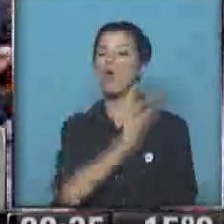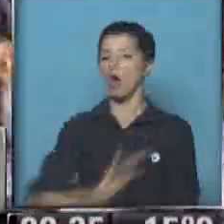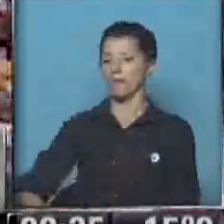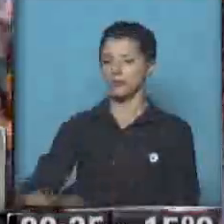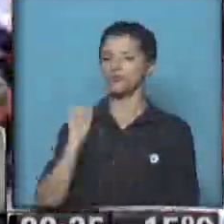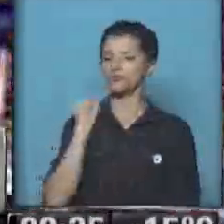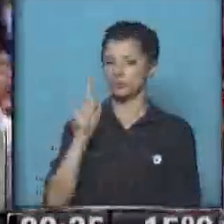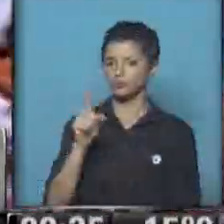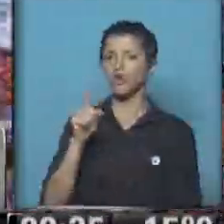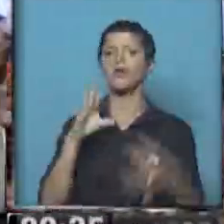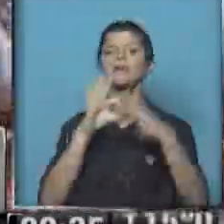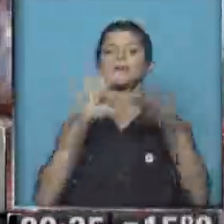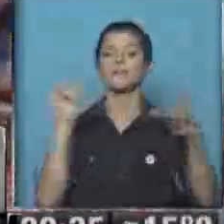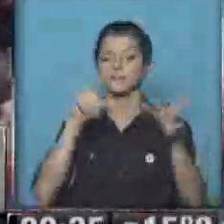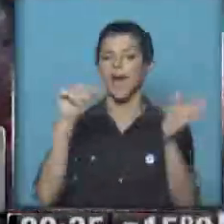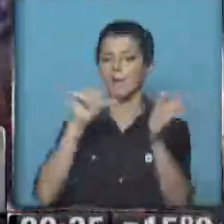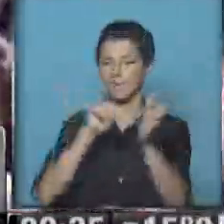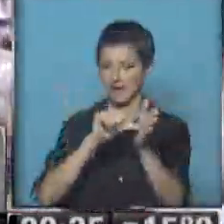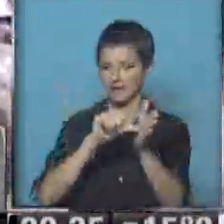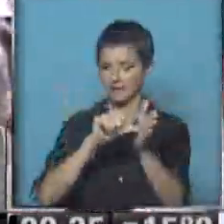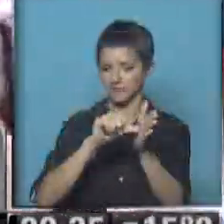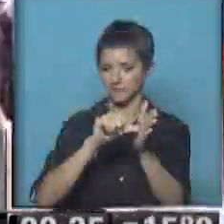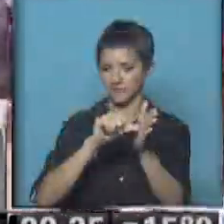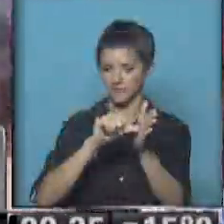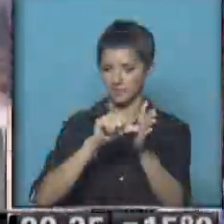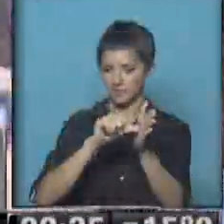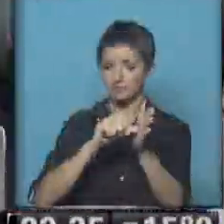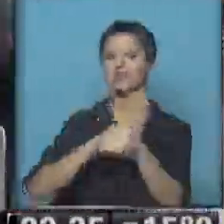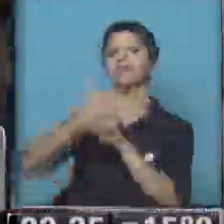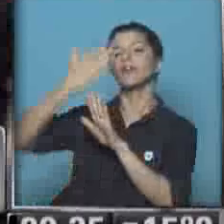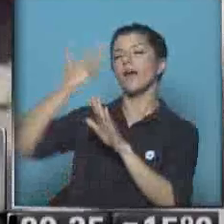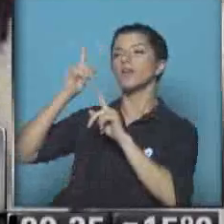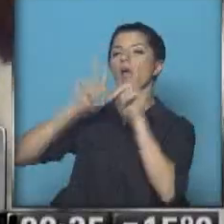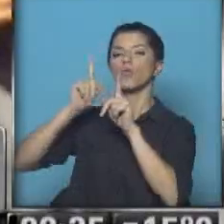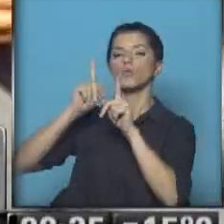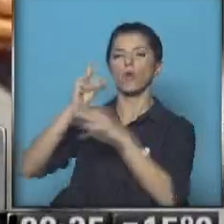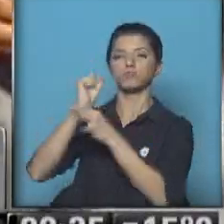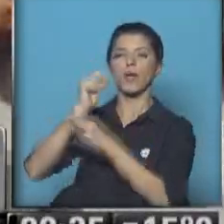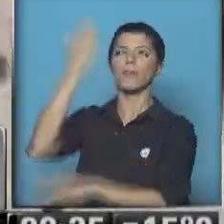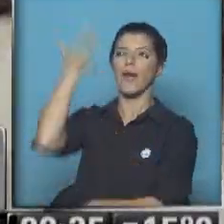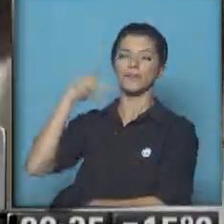dio independencia al país y honró el legado de aquellos patriotas de